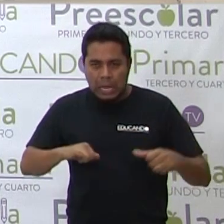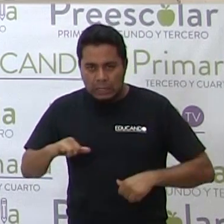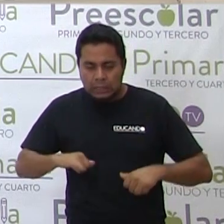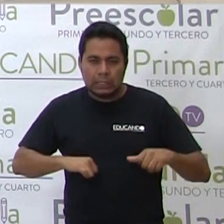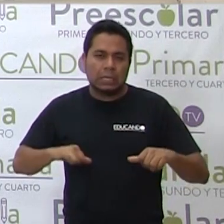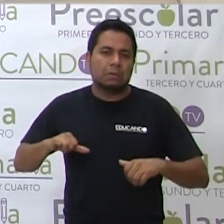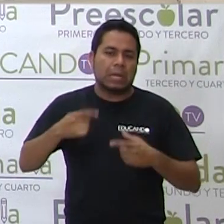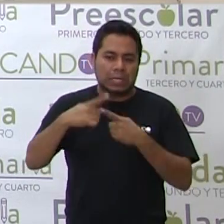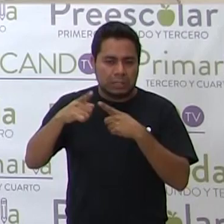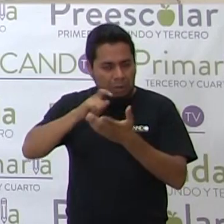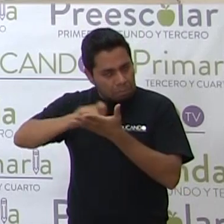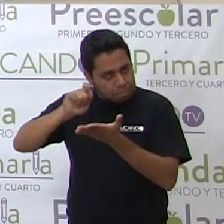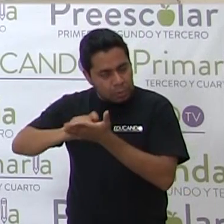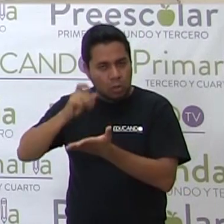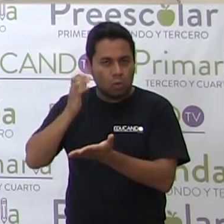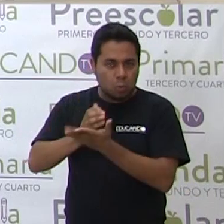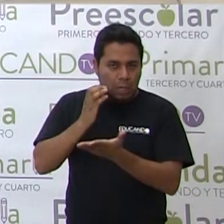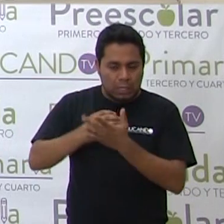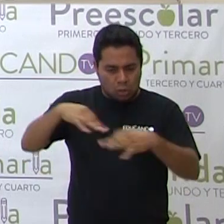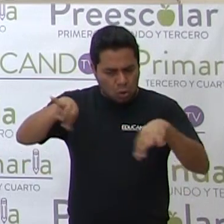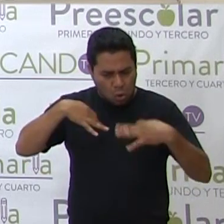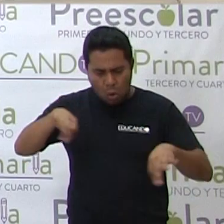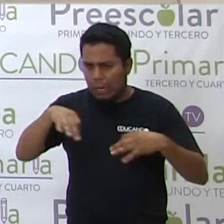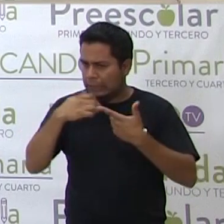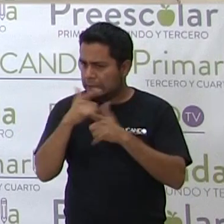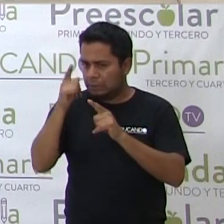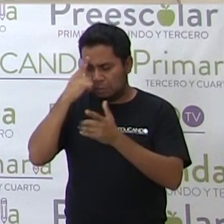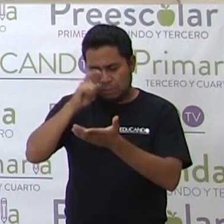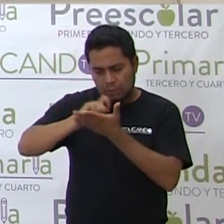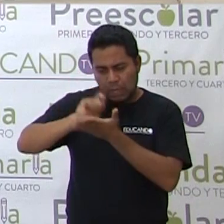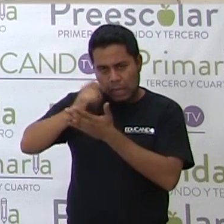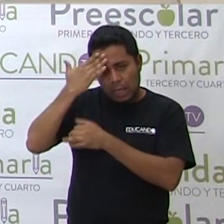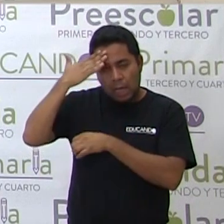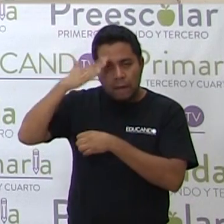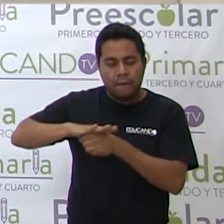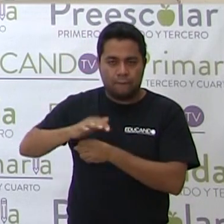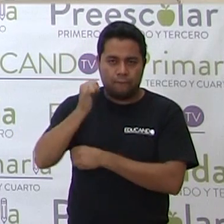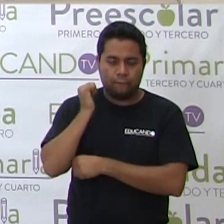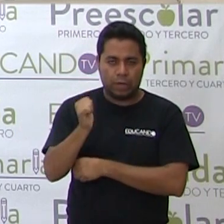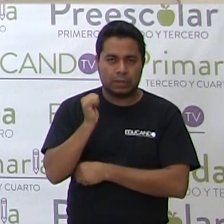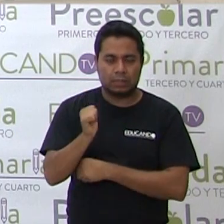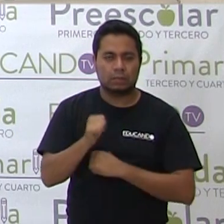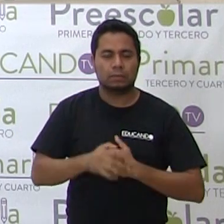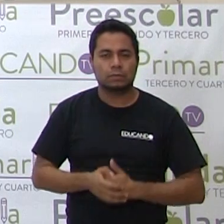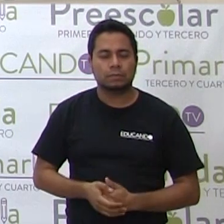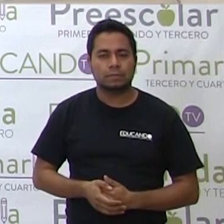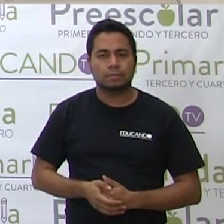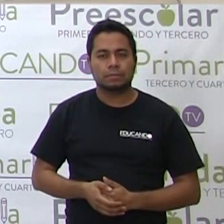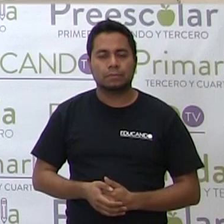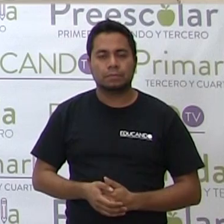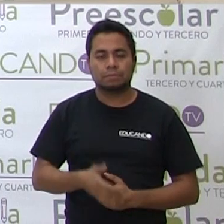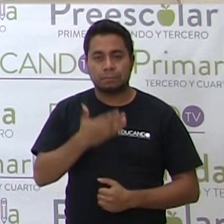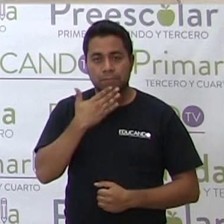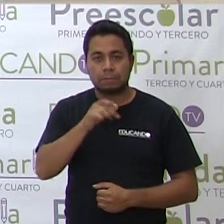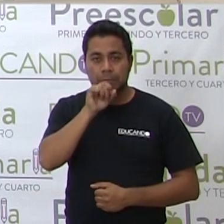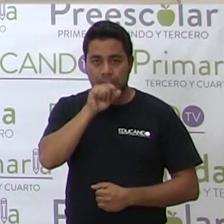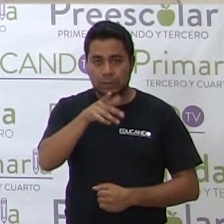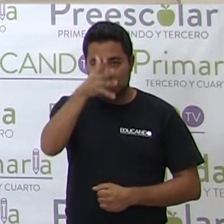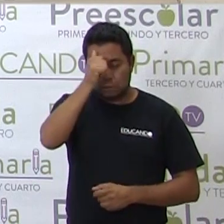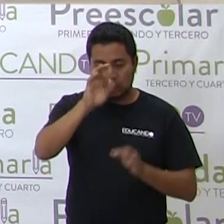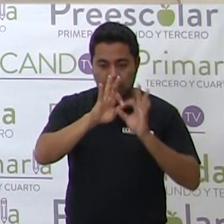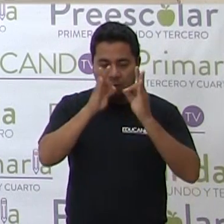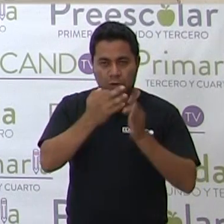en su libreta en su cuaderno en hojas blancas para que no se les olvide nunca sí y también la fórmula